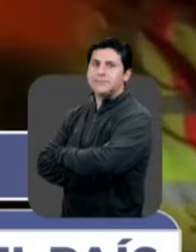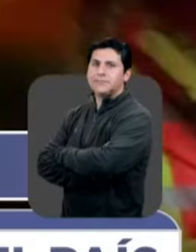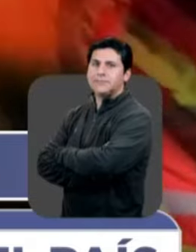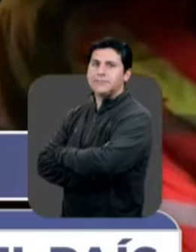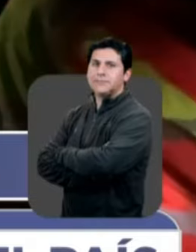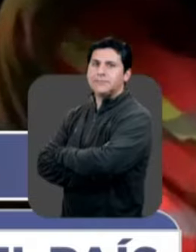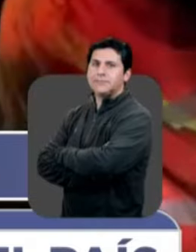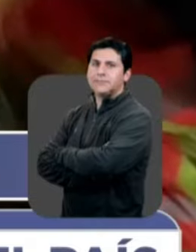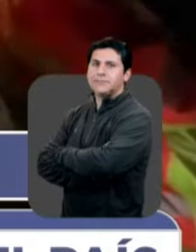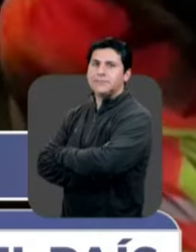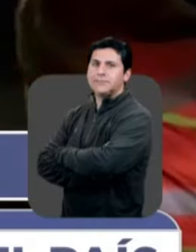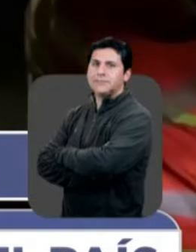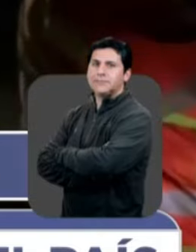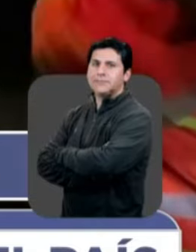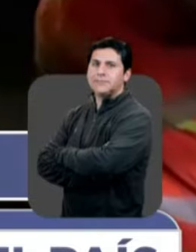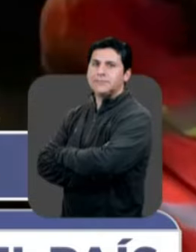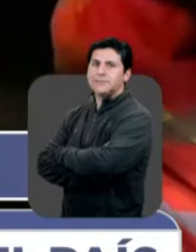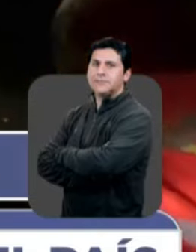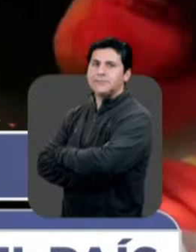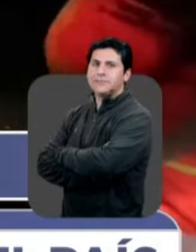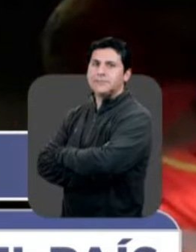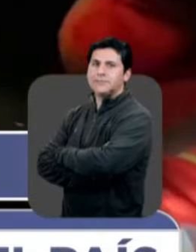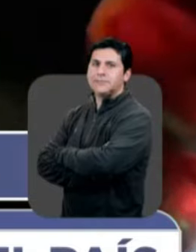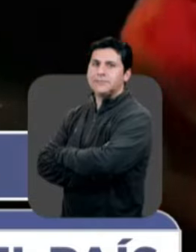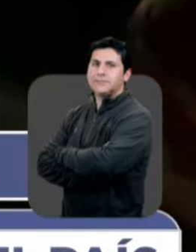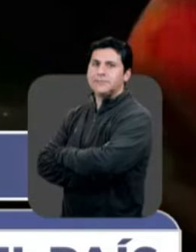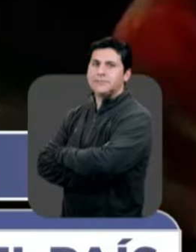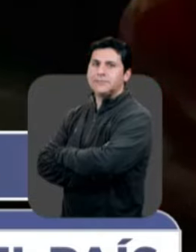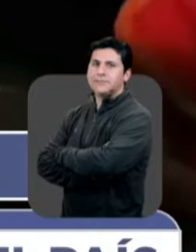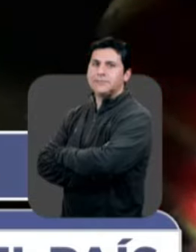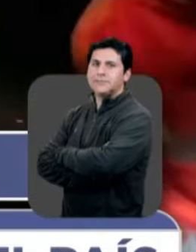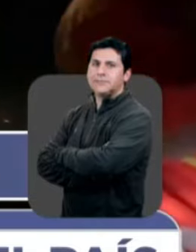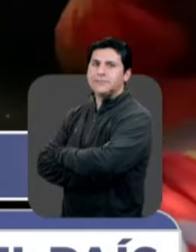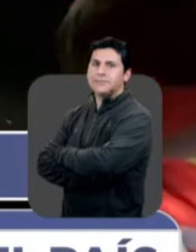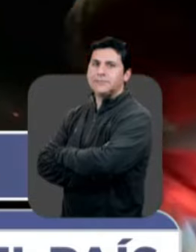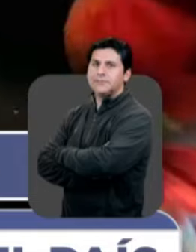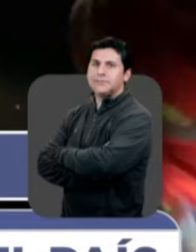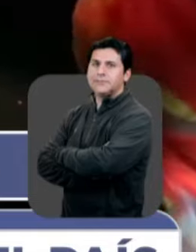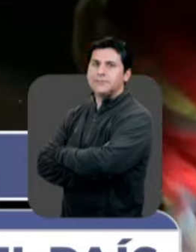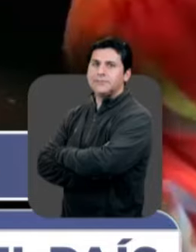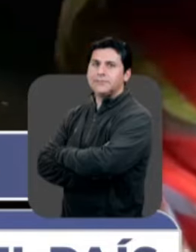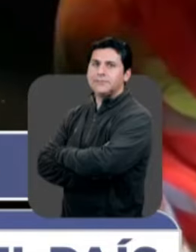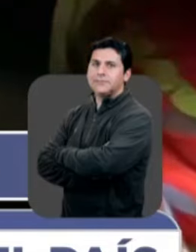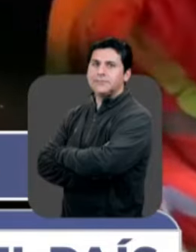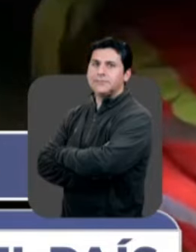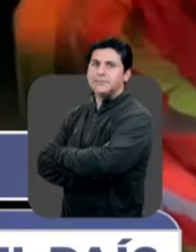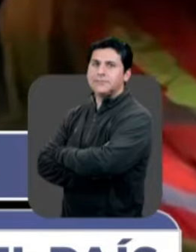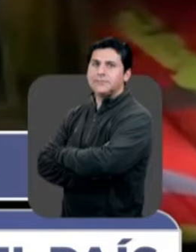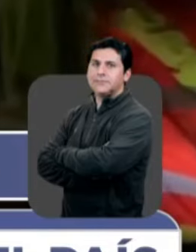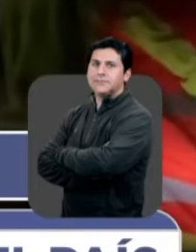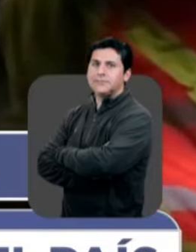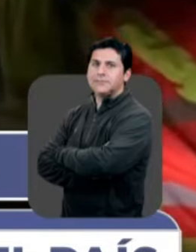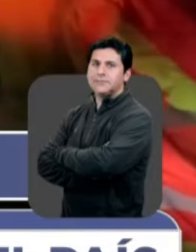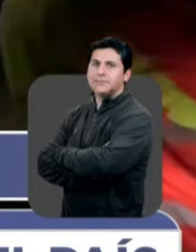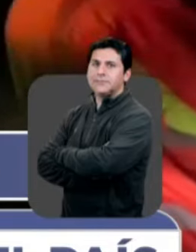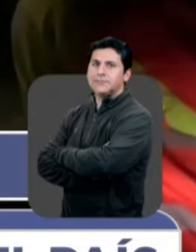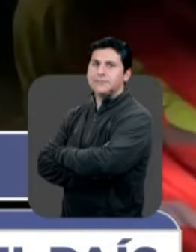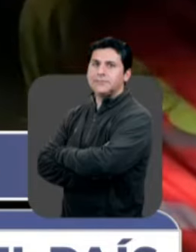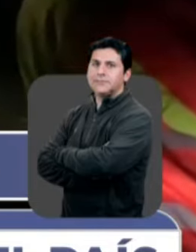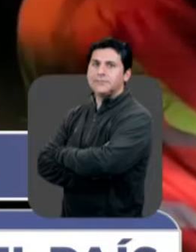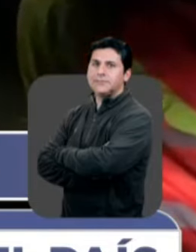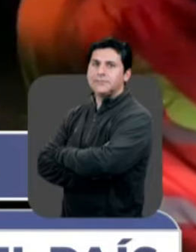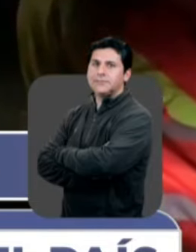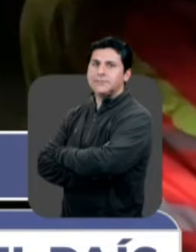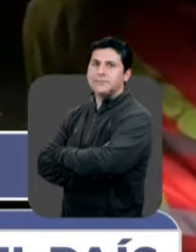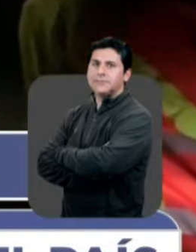todo se produjo eso a las 4 de esta madrugada, momentos que personal de seguridad municipal de Lampa se contaba realizando